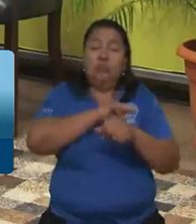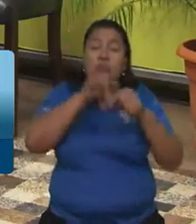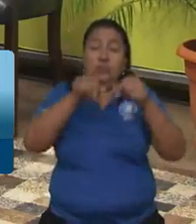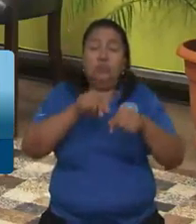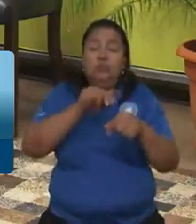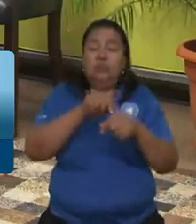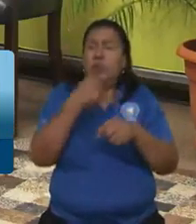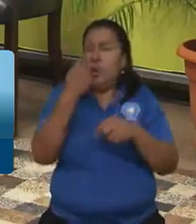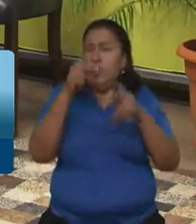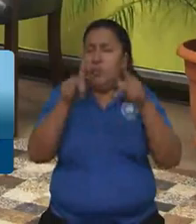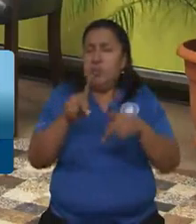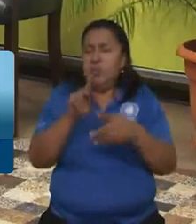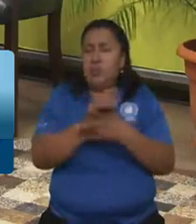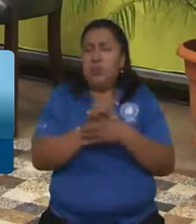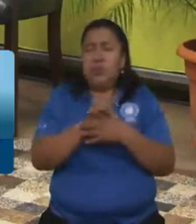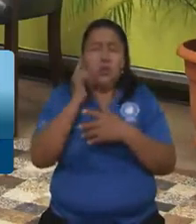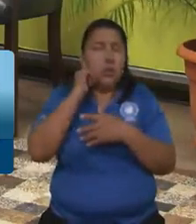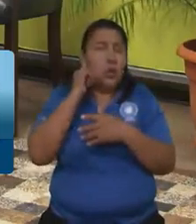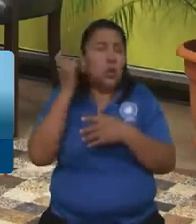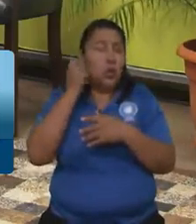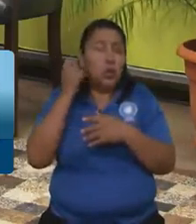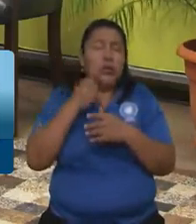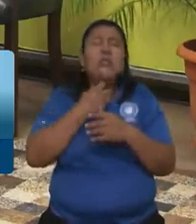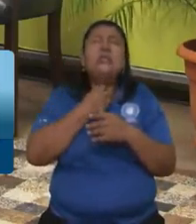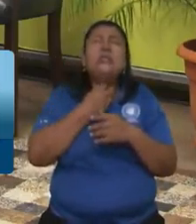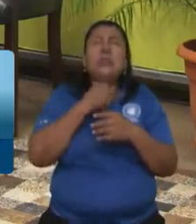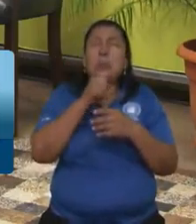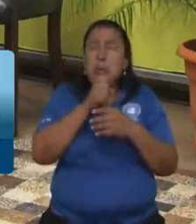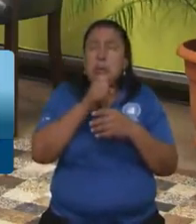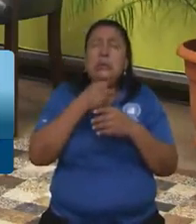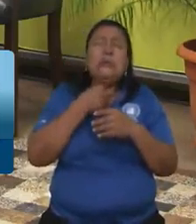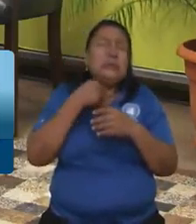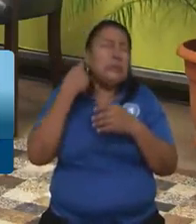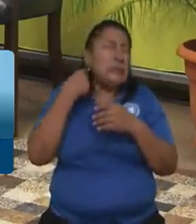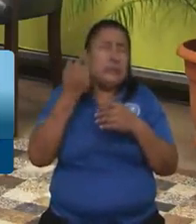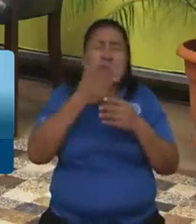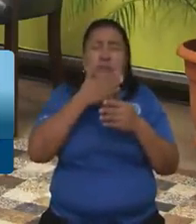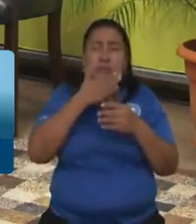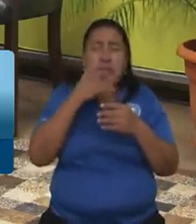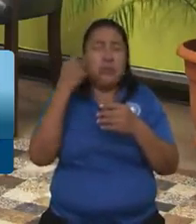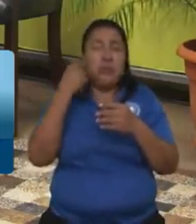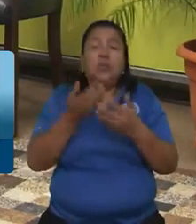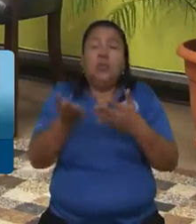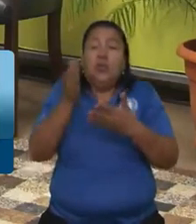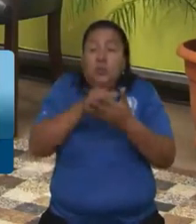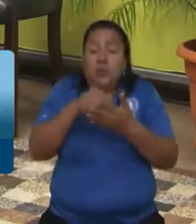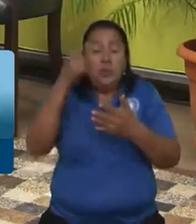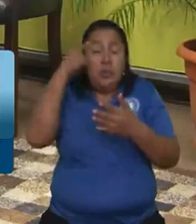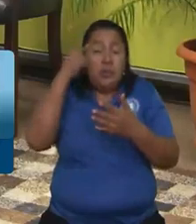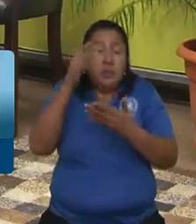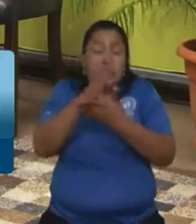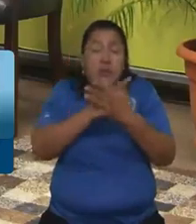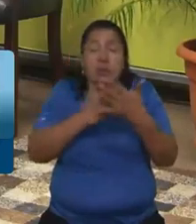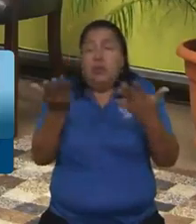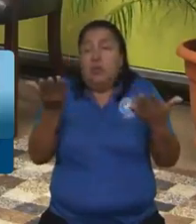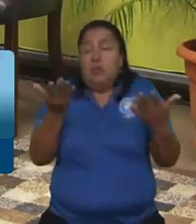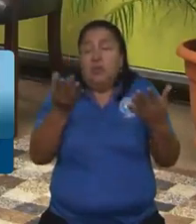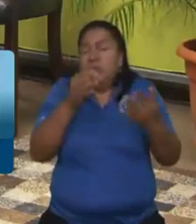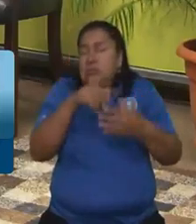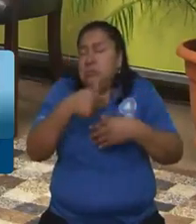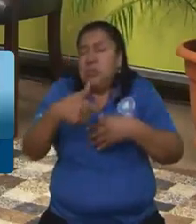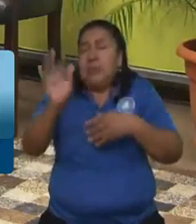si perfora esa membrana. Ya. Hay personas que, volviendo al tema de las infecciones en el oído que